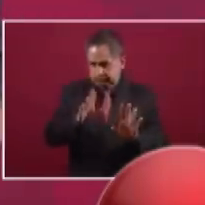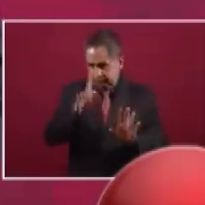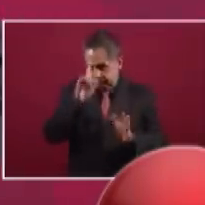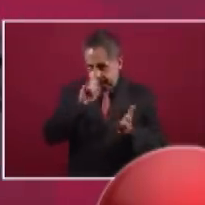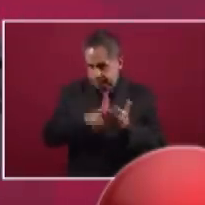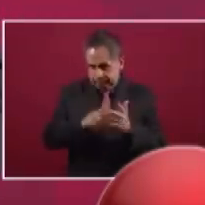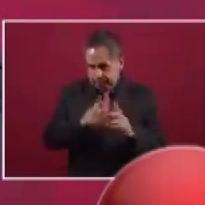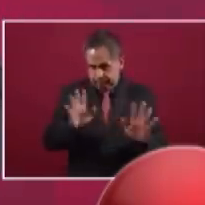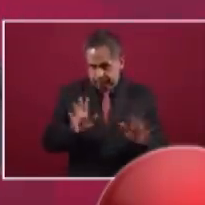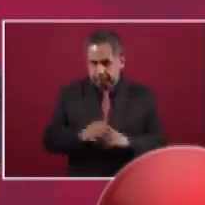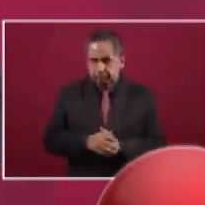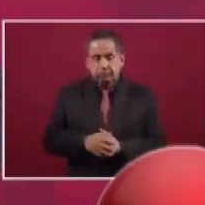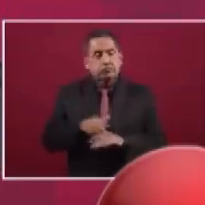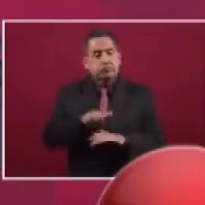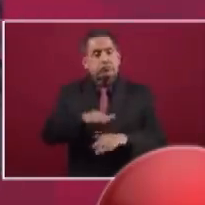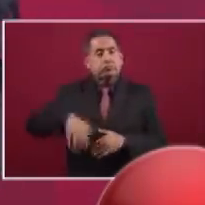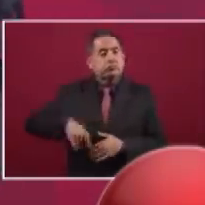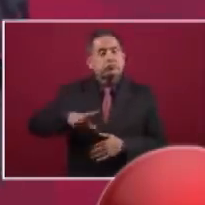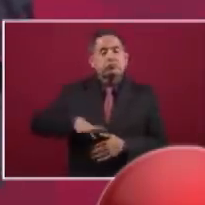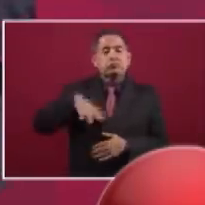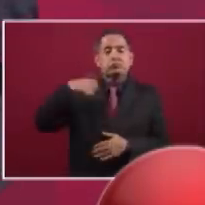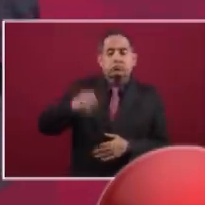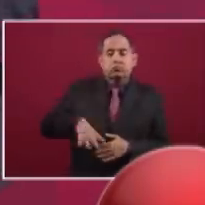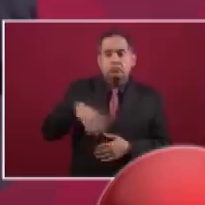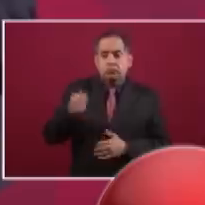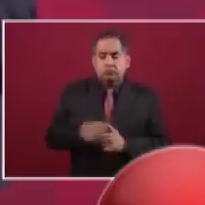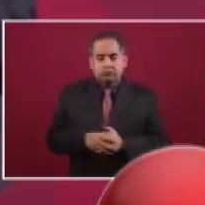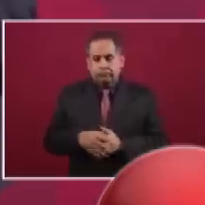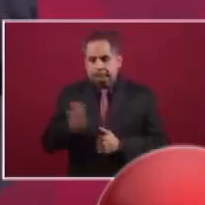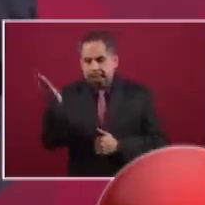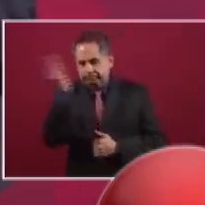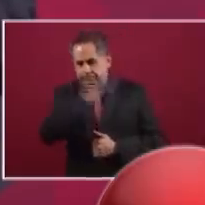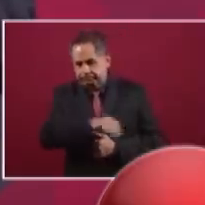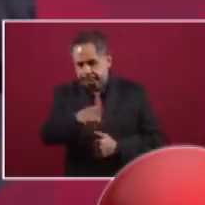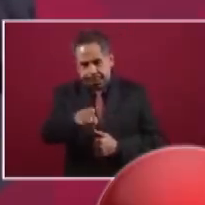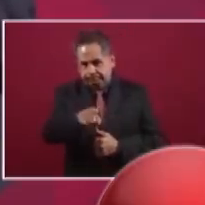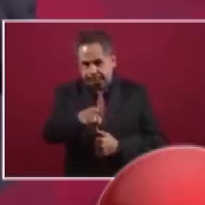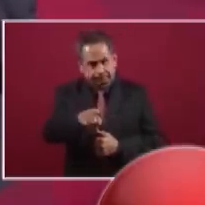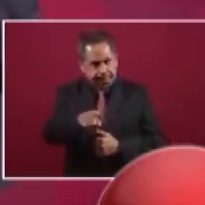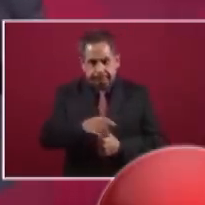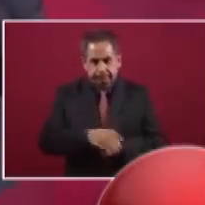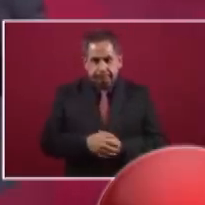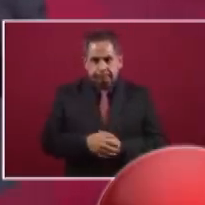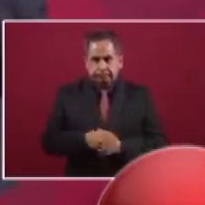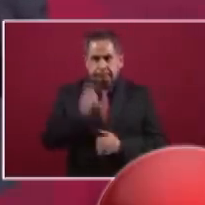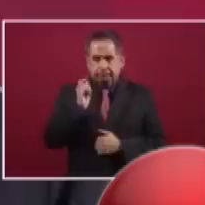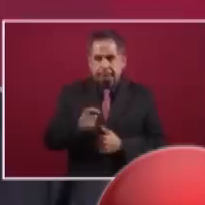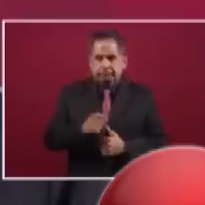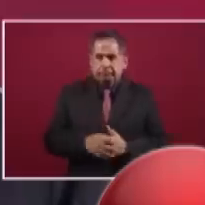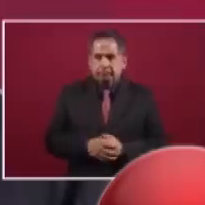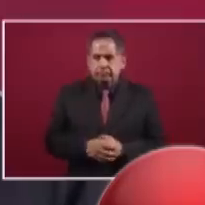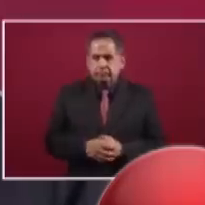sé. En respecto a que fueron abusos, totalmente falso. Fueron